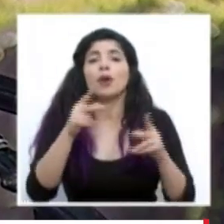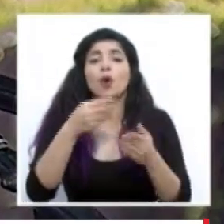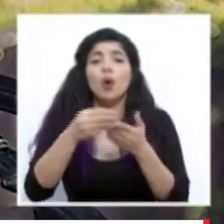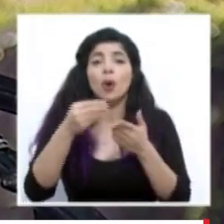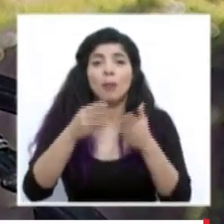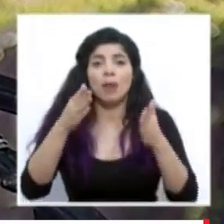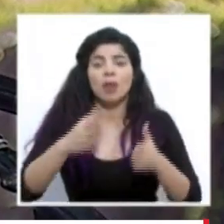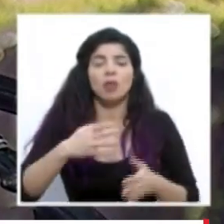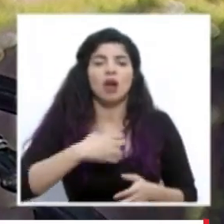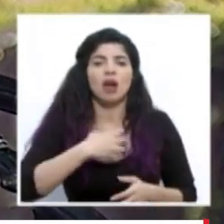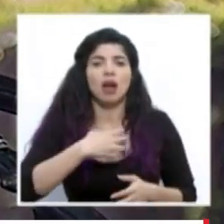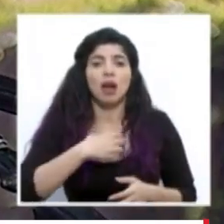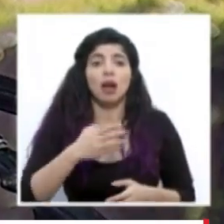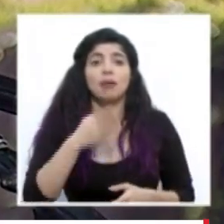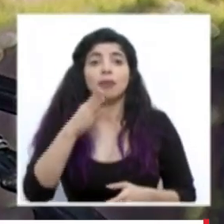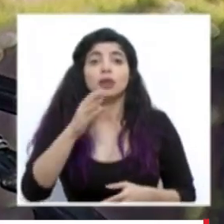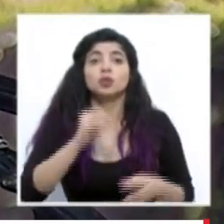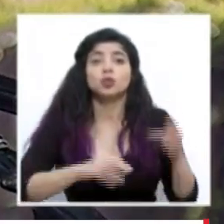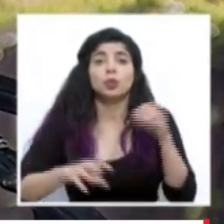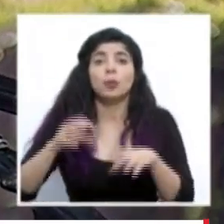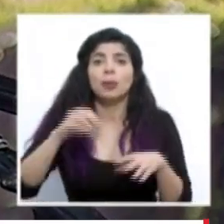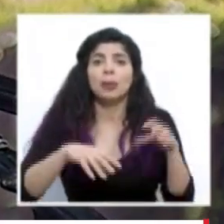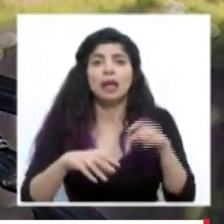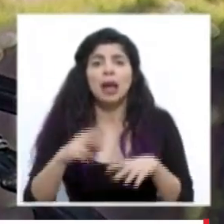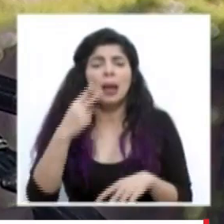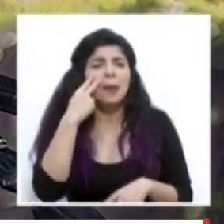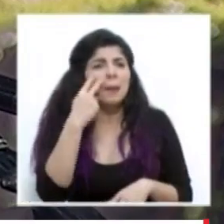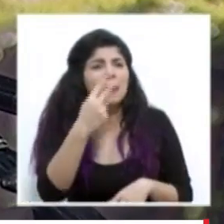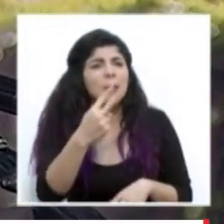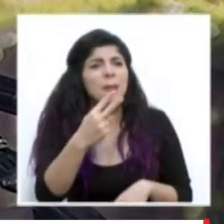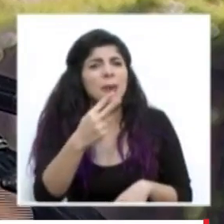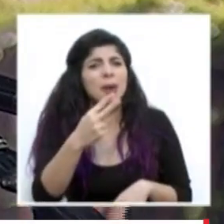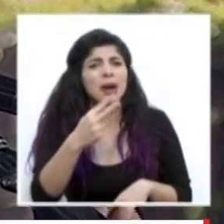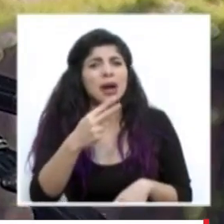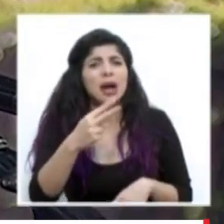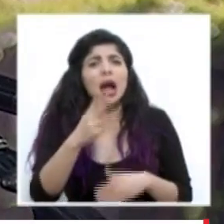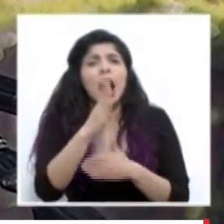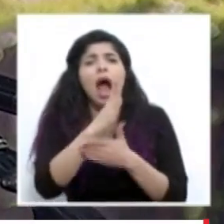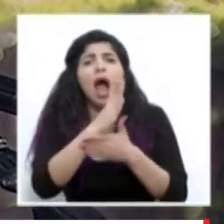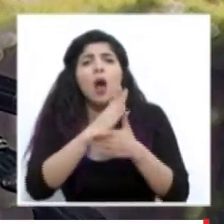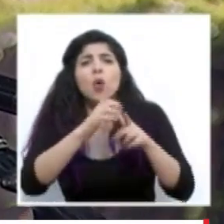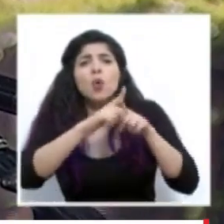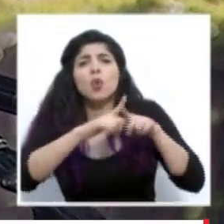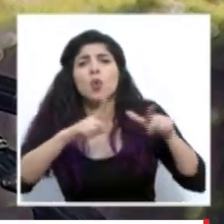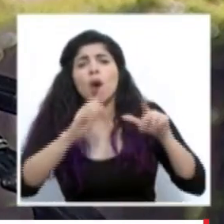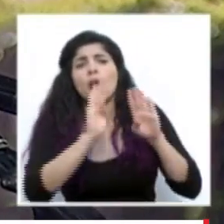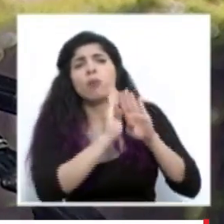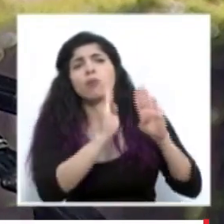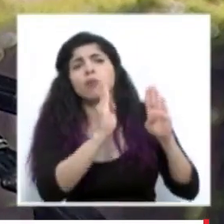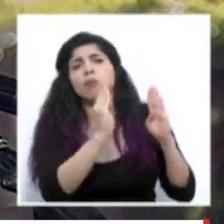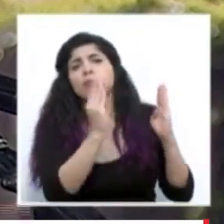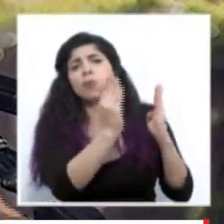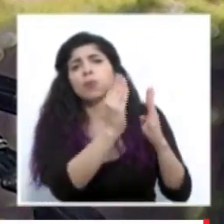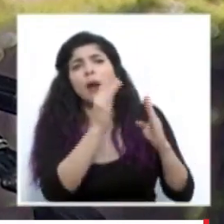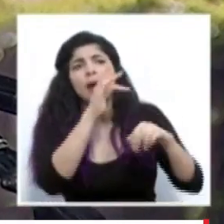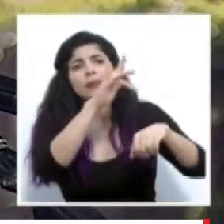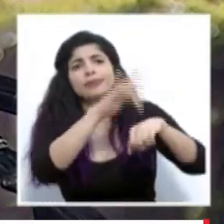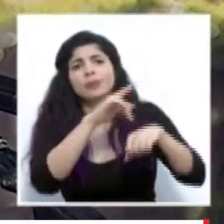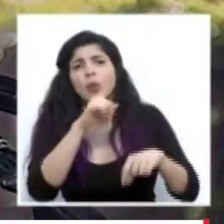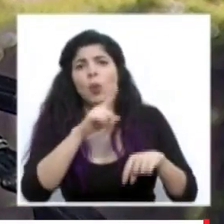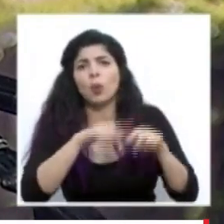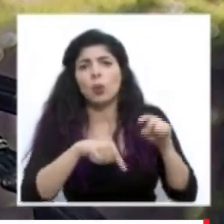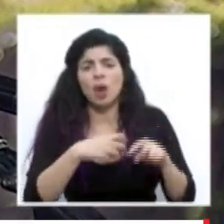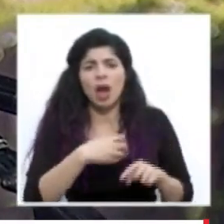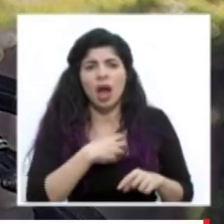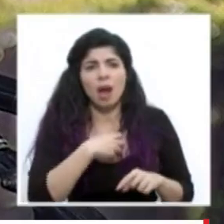consumidores que llegan a los supermercados y encuentran extensos sectores totalmente cubiertos que